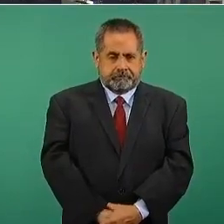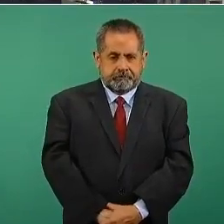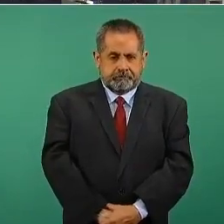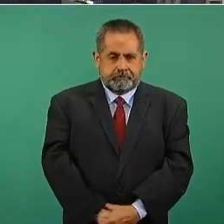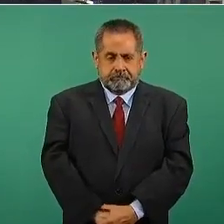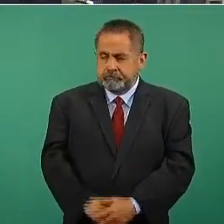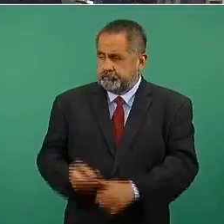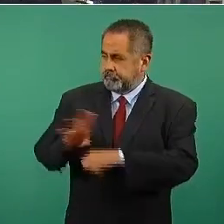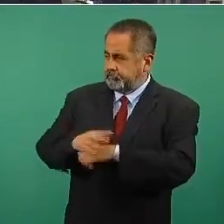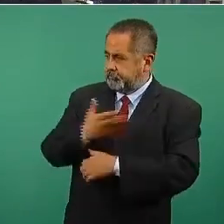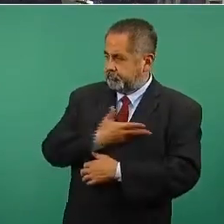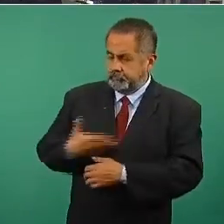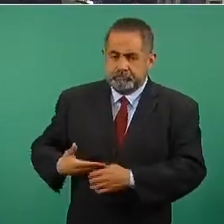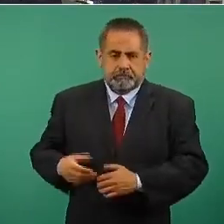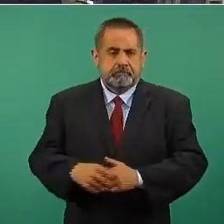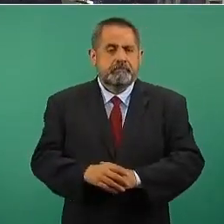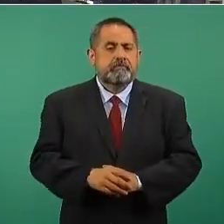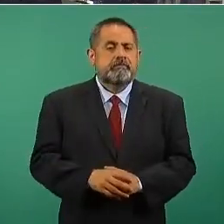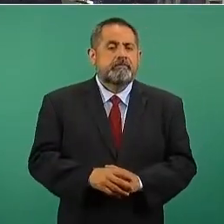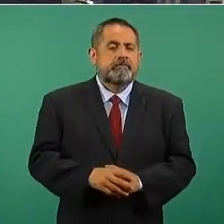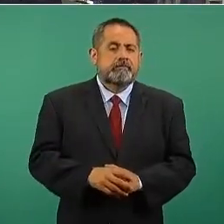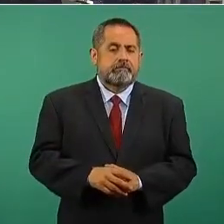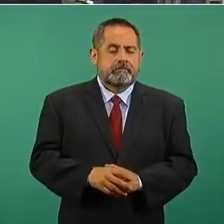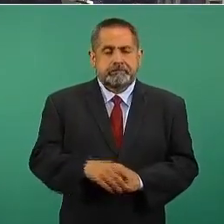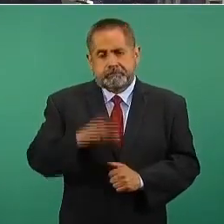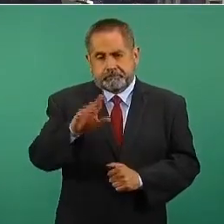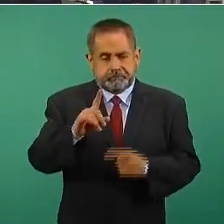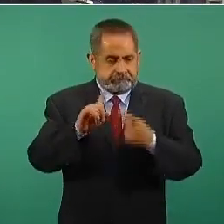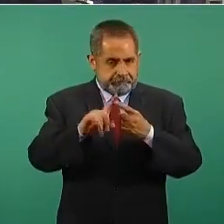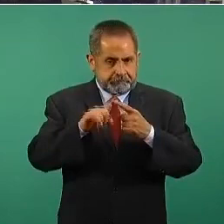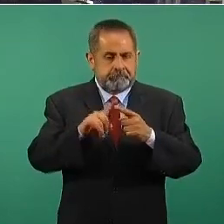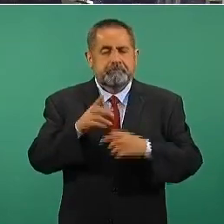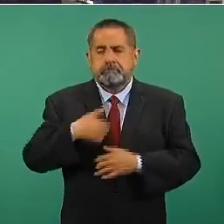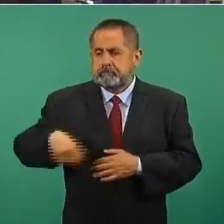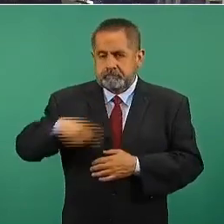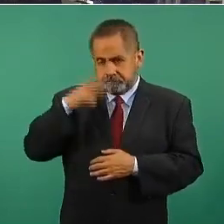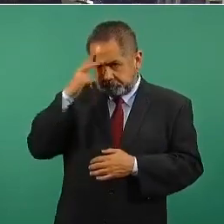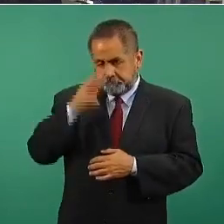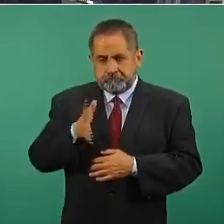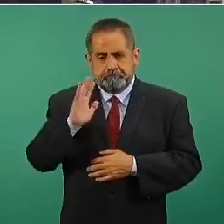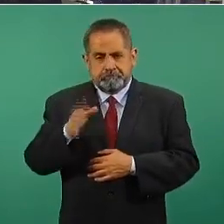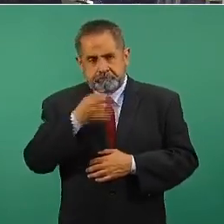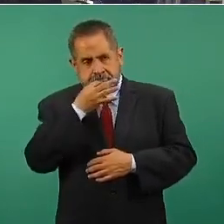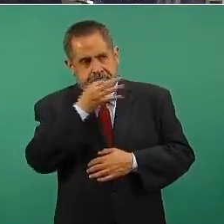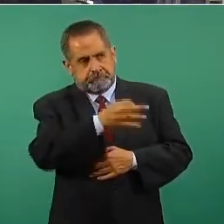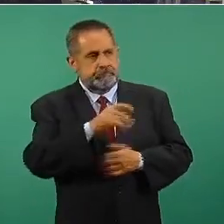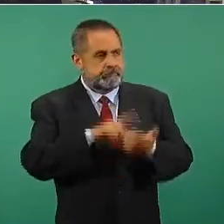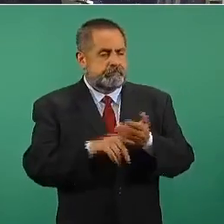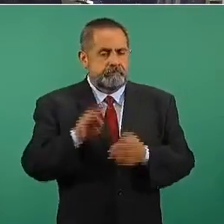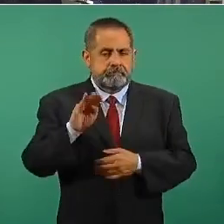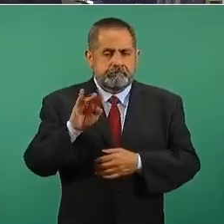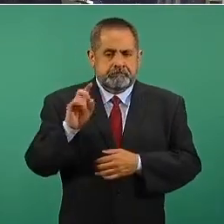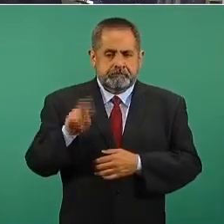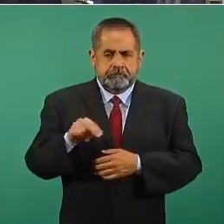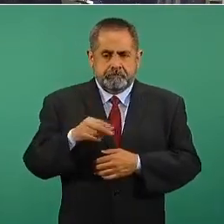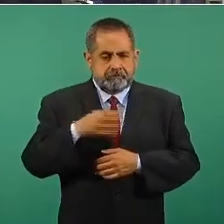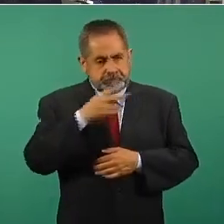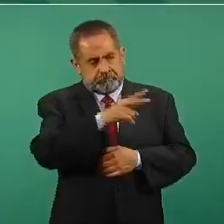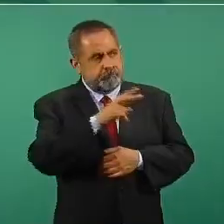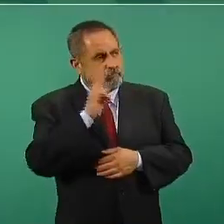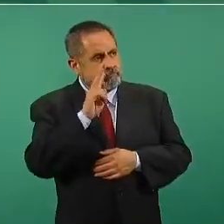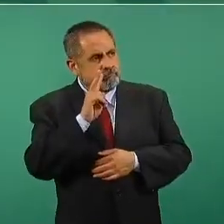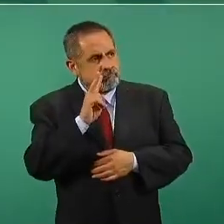Con su permiso, señor presidente. Bueno, en primer lugar hemos manifestado a la administración Biden que nosotros vemos con